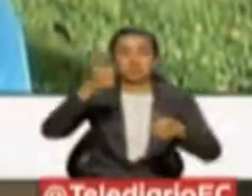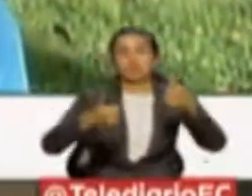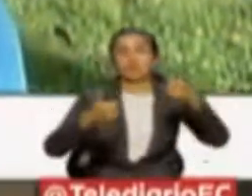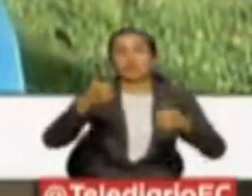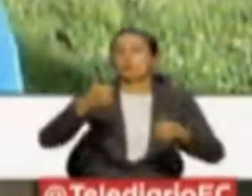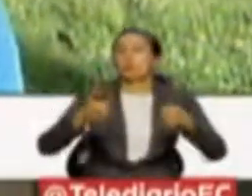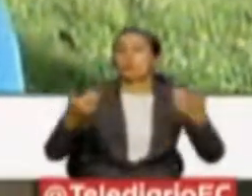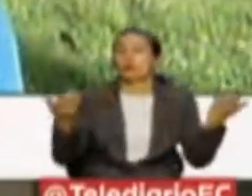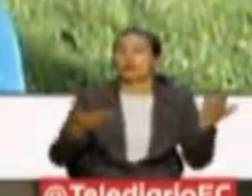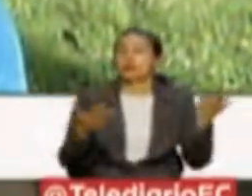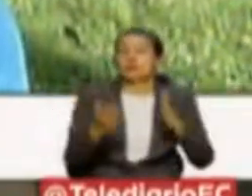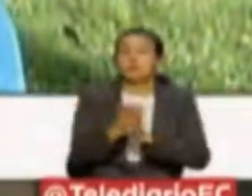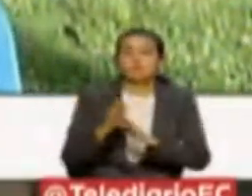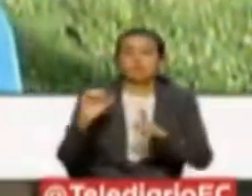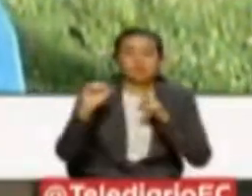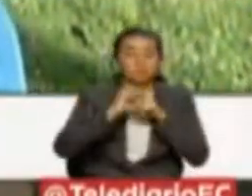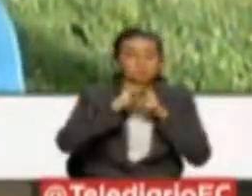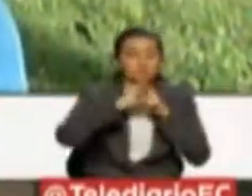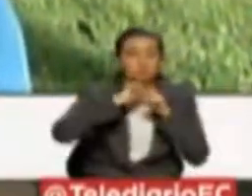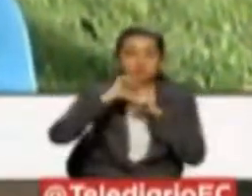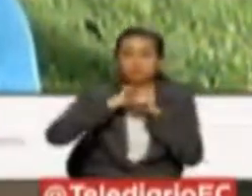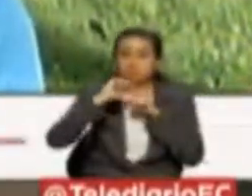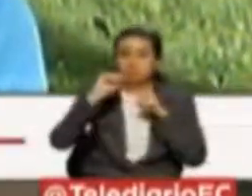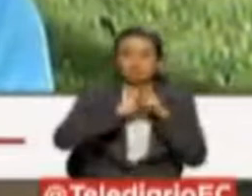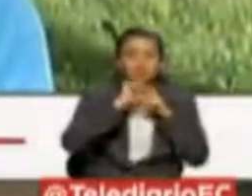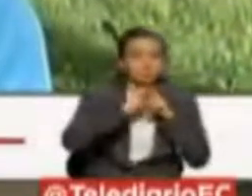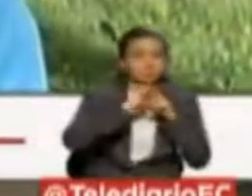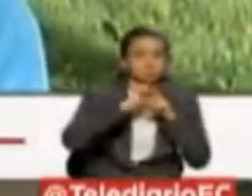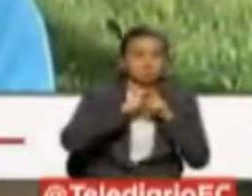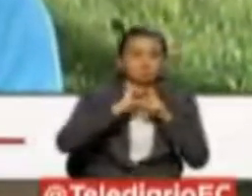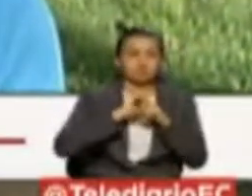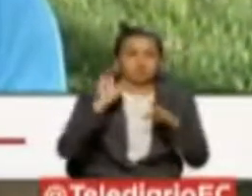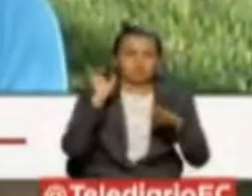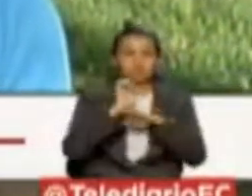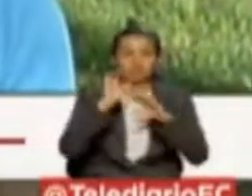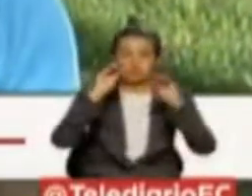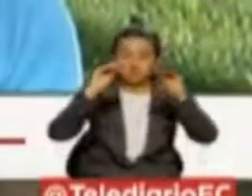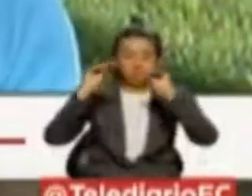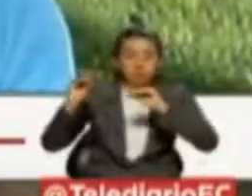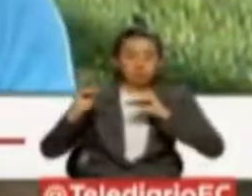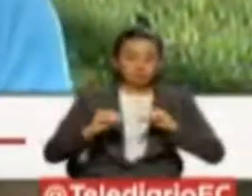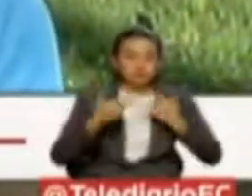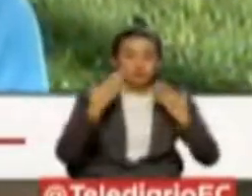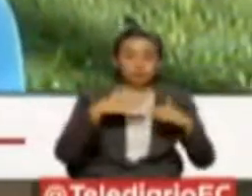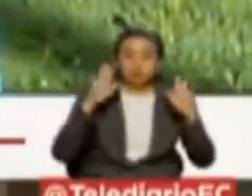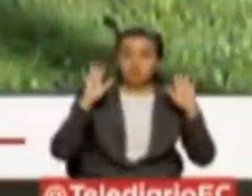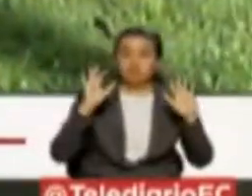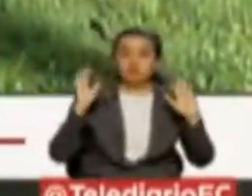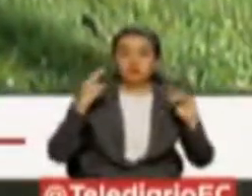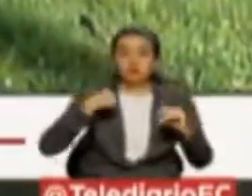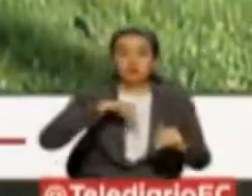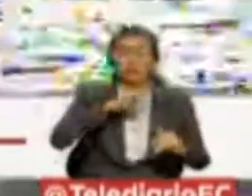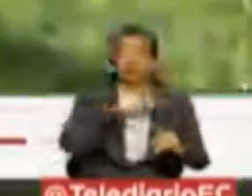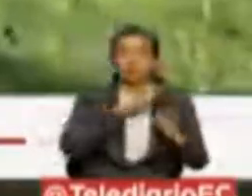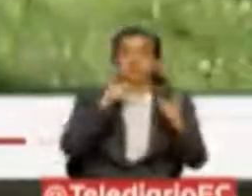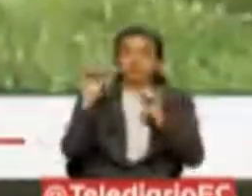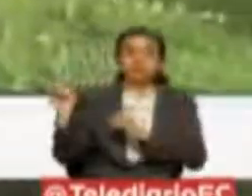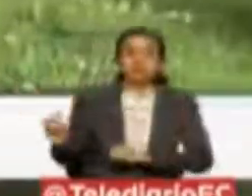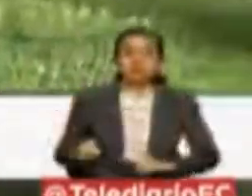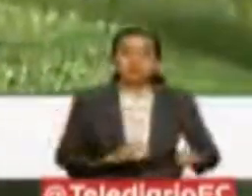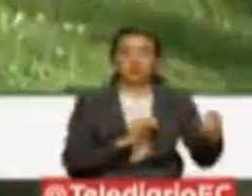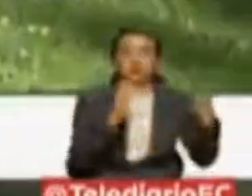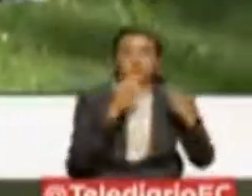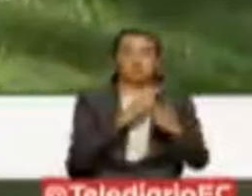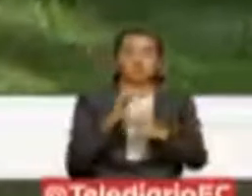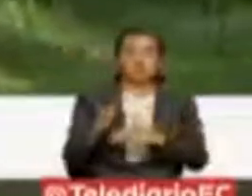el atletismo en los niños y jóvenes de nuestro país. Por este motivo nosotros estamos organizando el